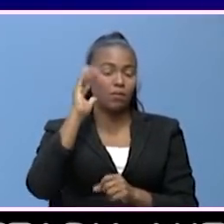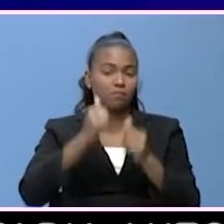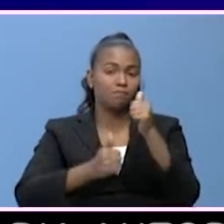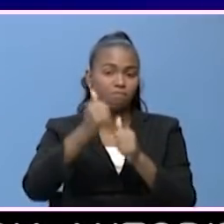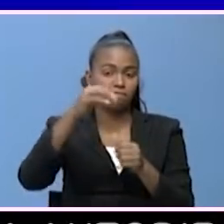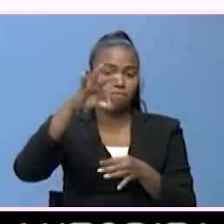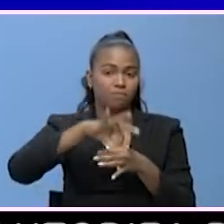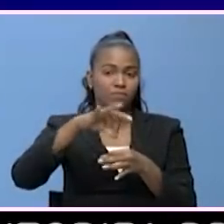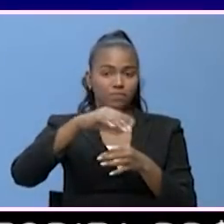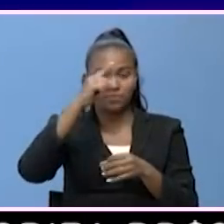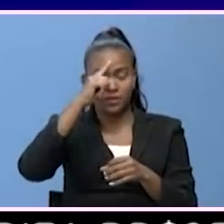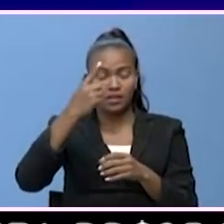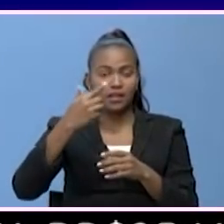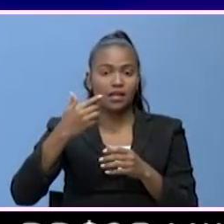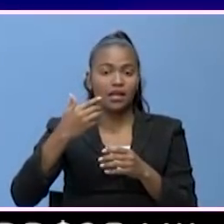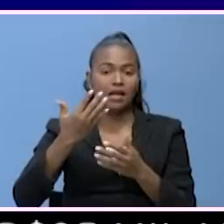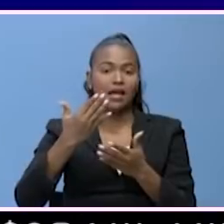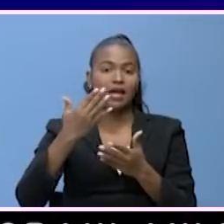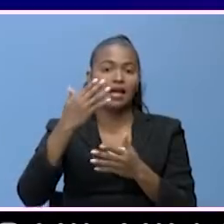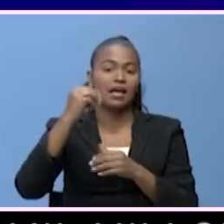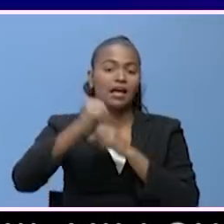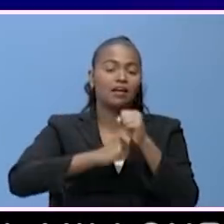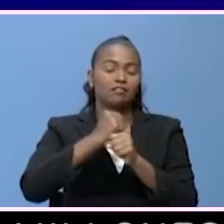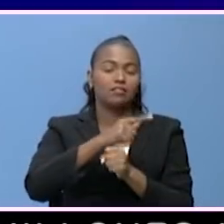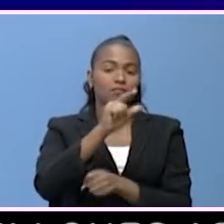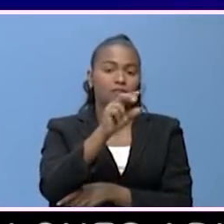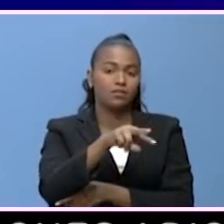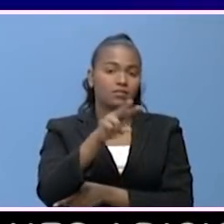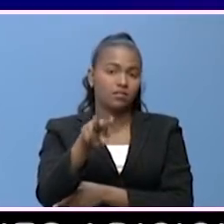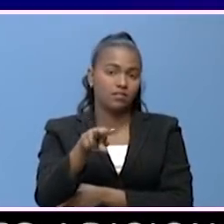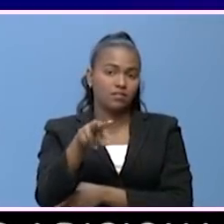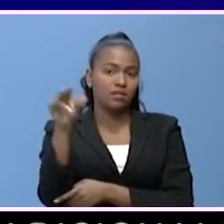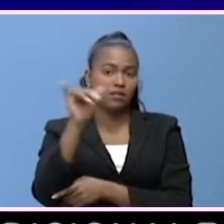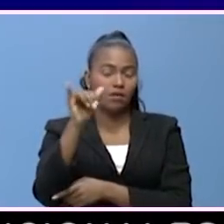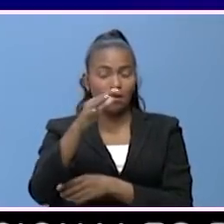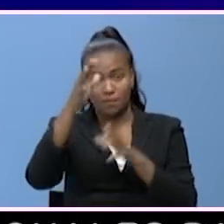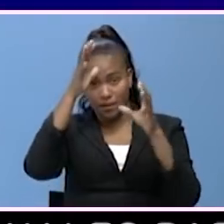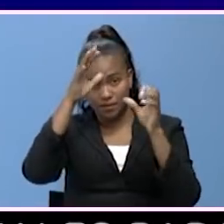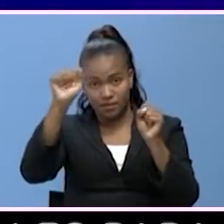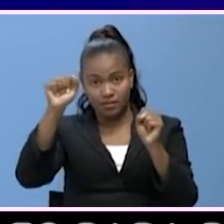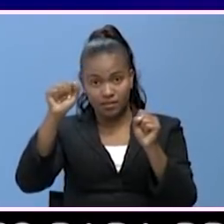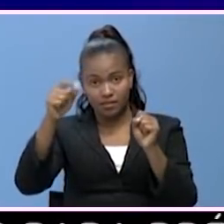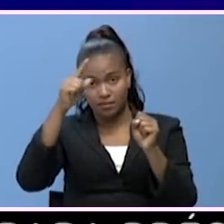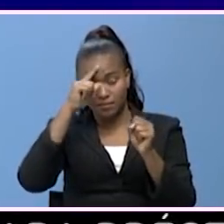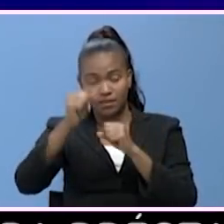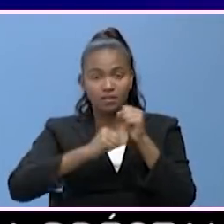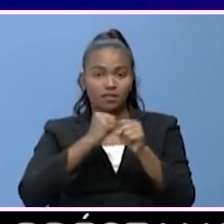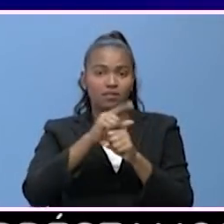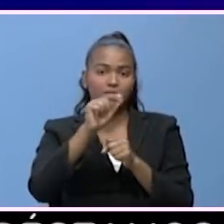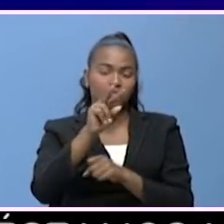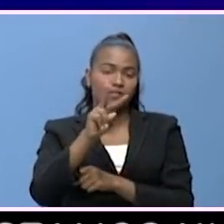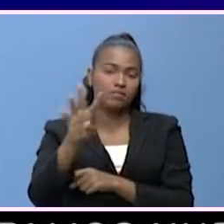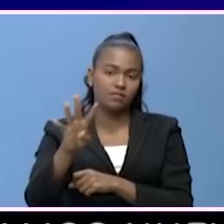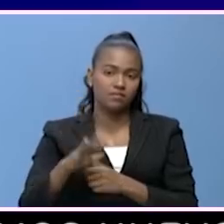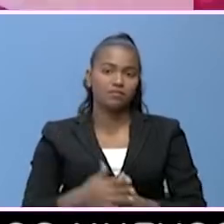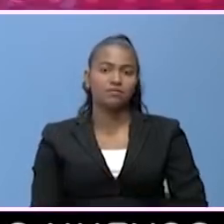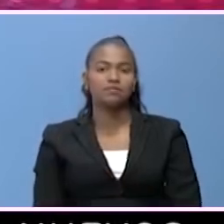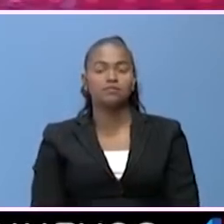las elecciones de medio mandato en el 2022 y las presidenciales en el 2024.